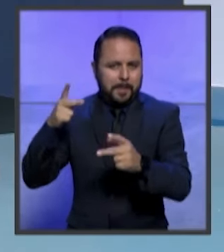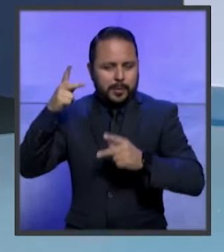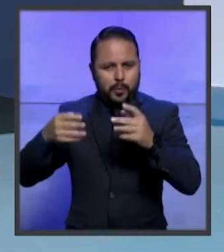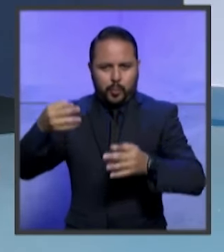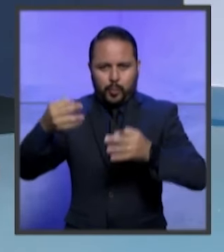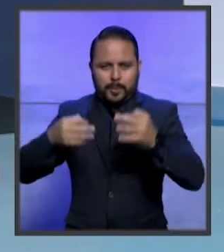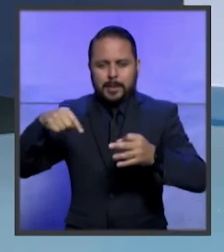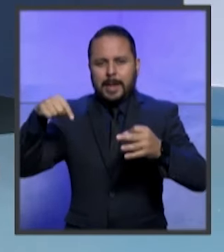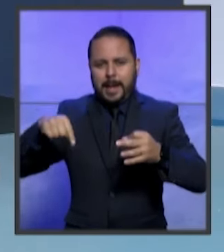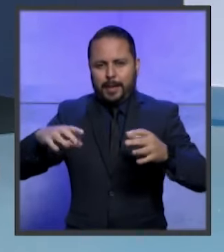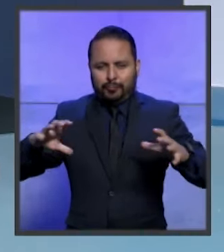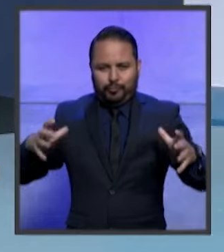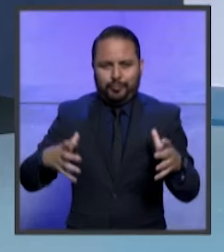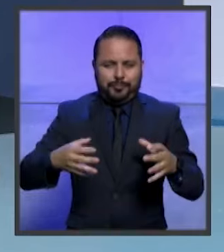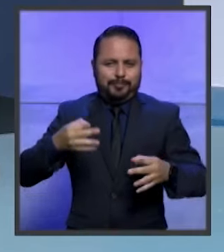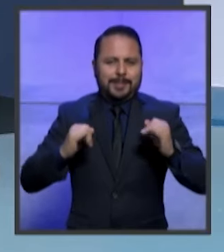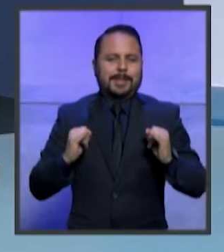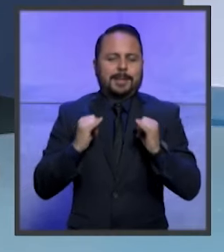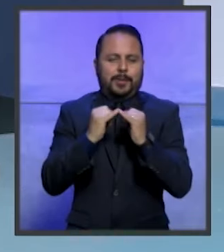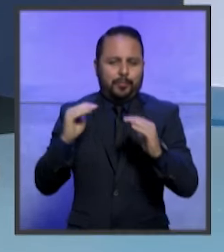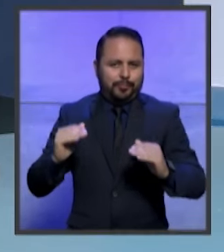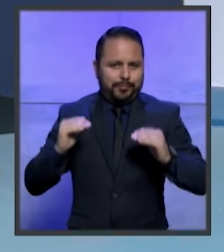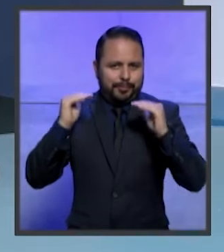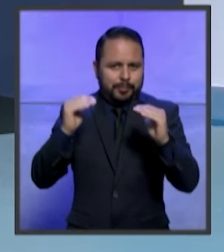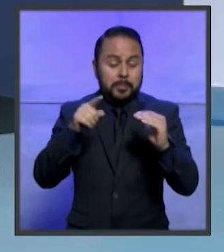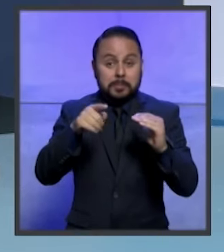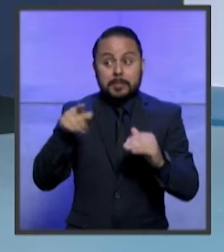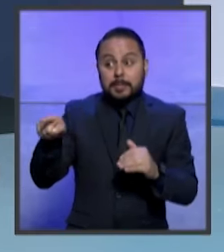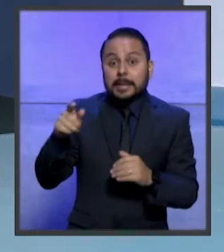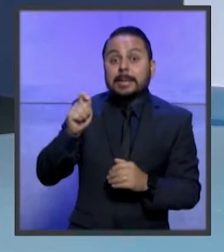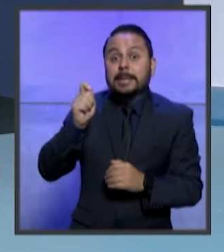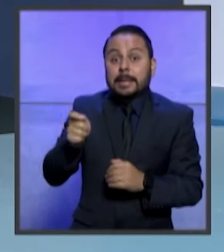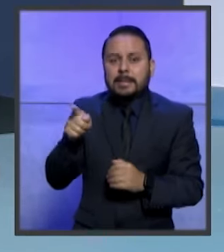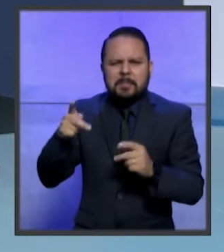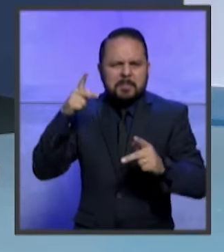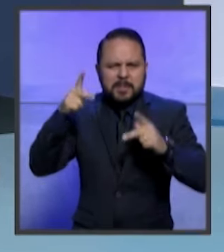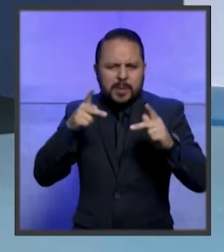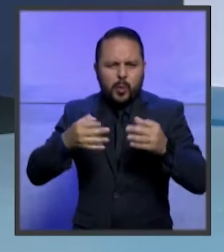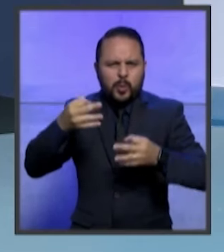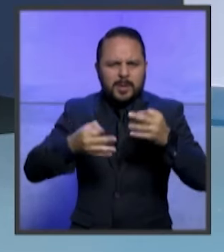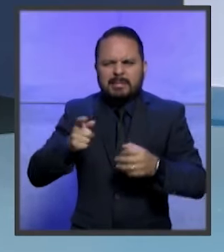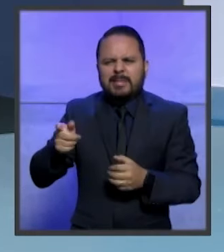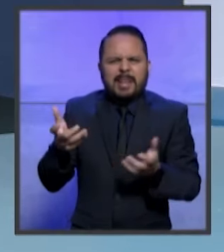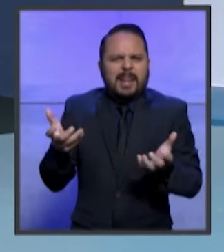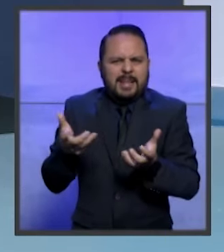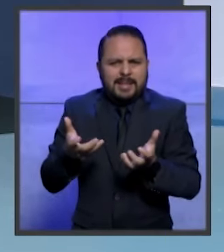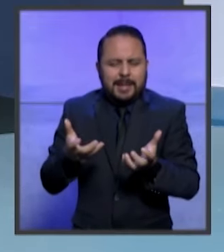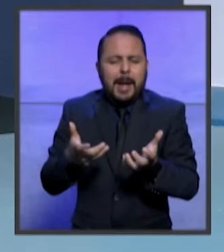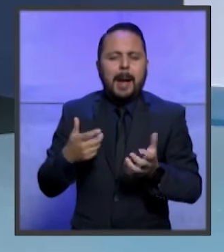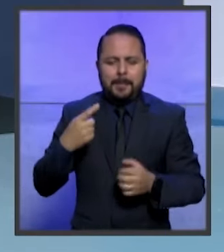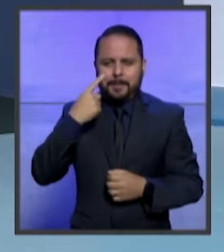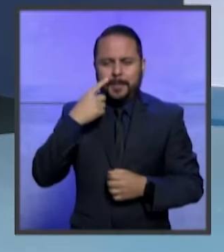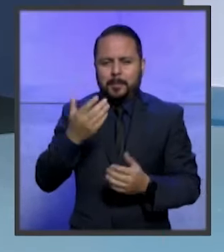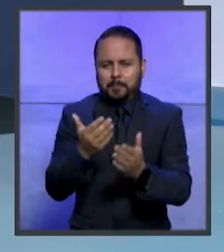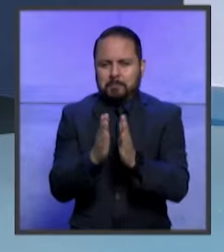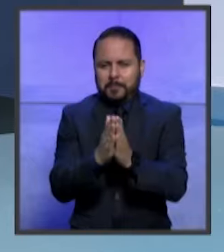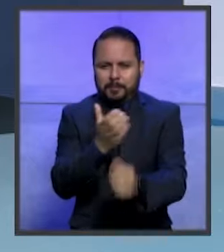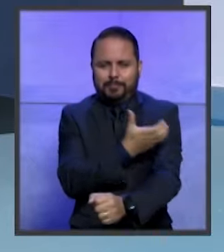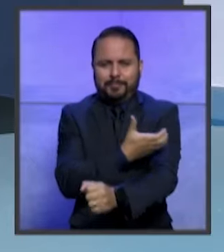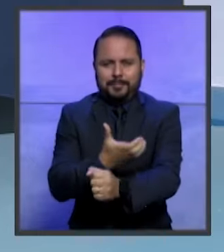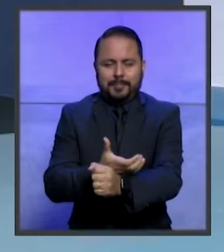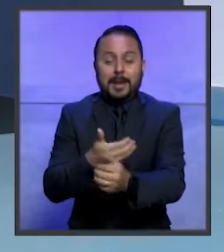visitaduría judicial de este máximo órgano judicial electoral quiere saber qué hace la visitaduría judicial del tribunal